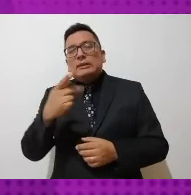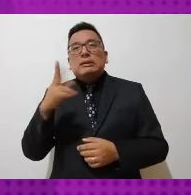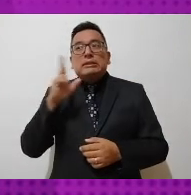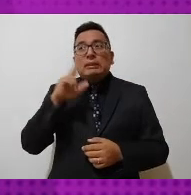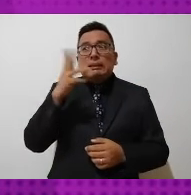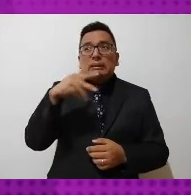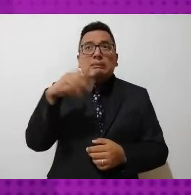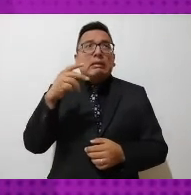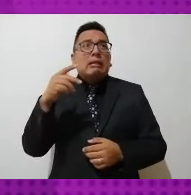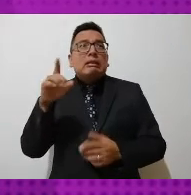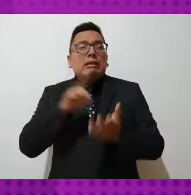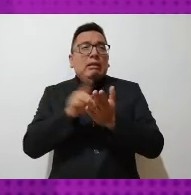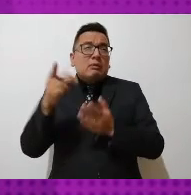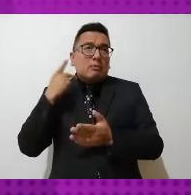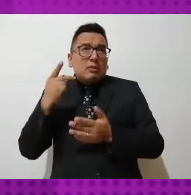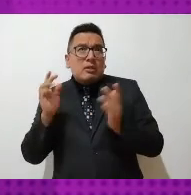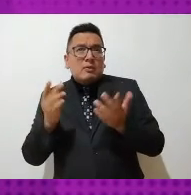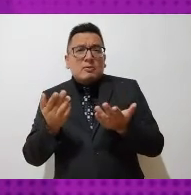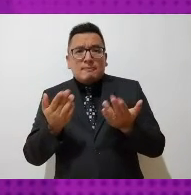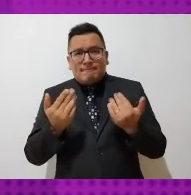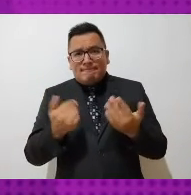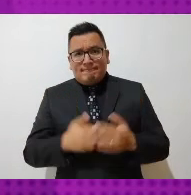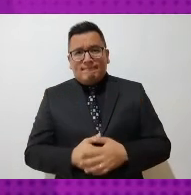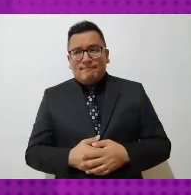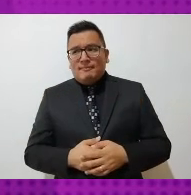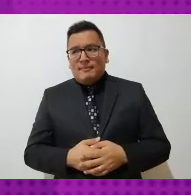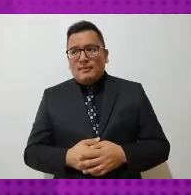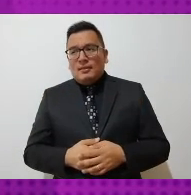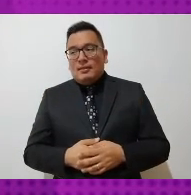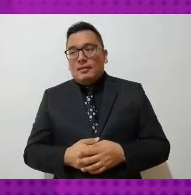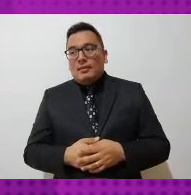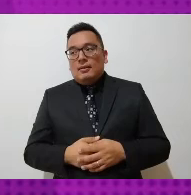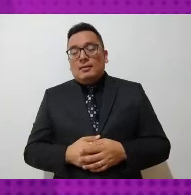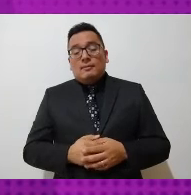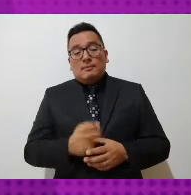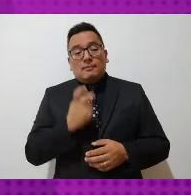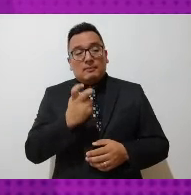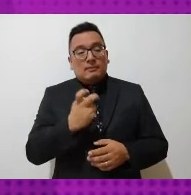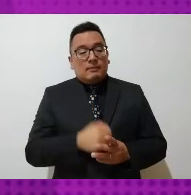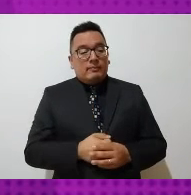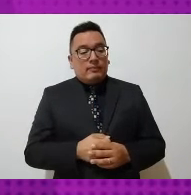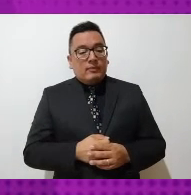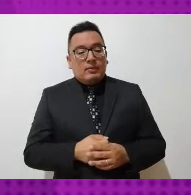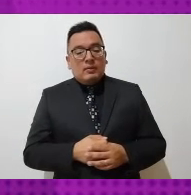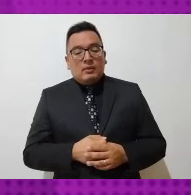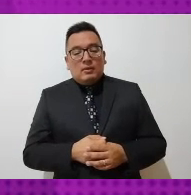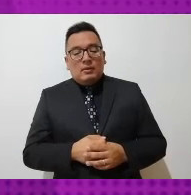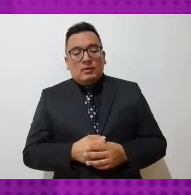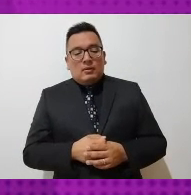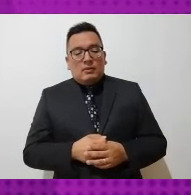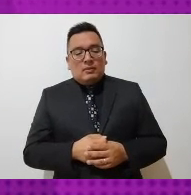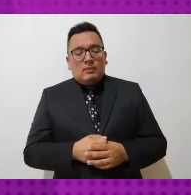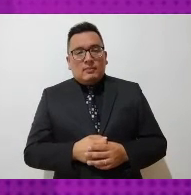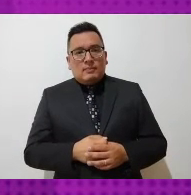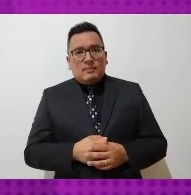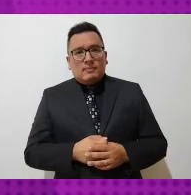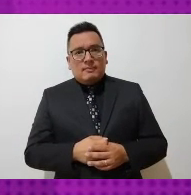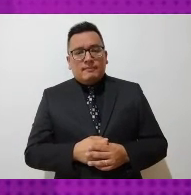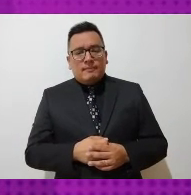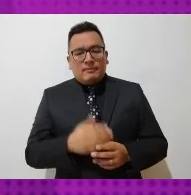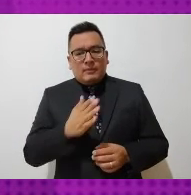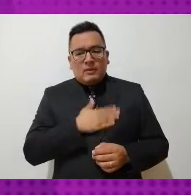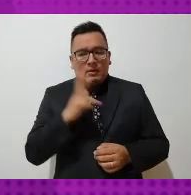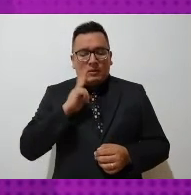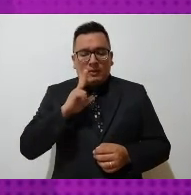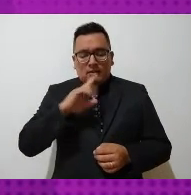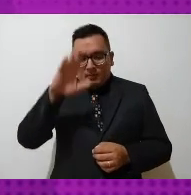buscar derechos político-electorales. Y es precisamente en esta pregunta donde yo quiero resaltar qué